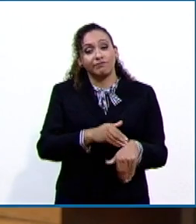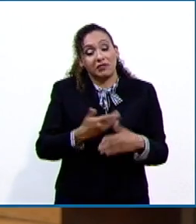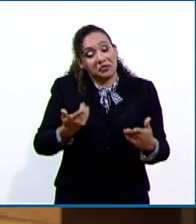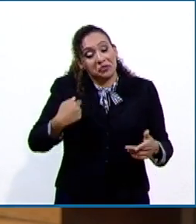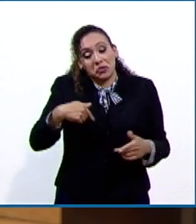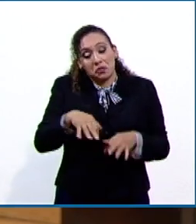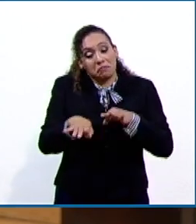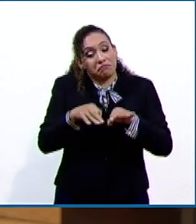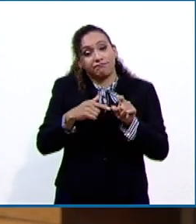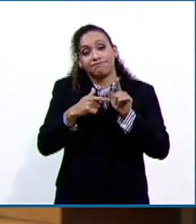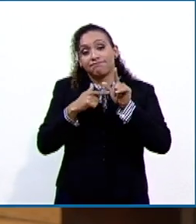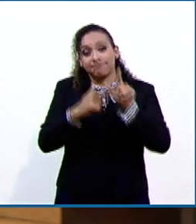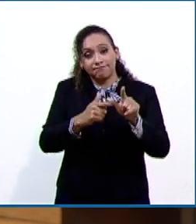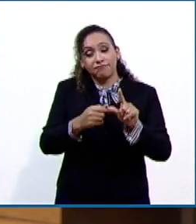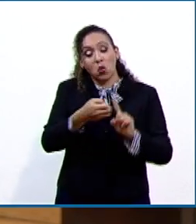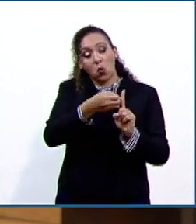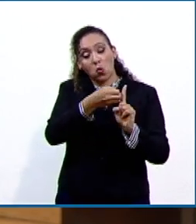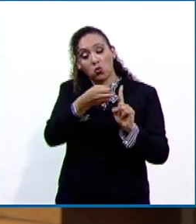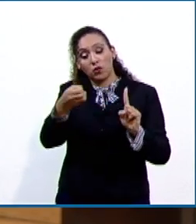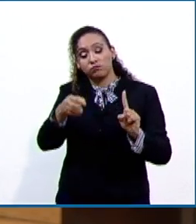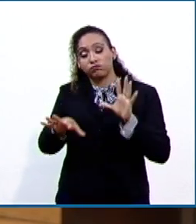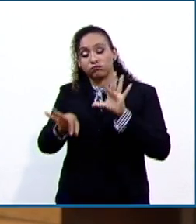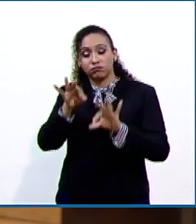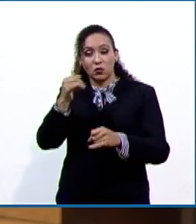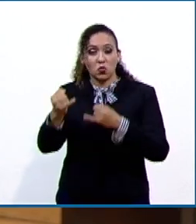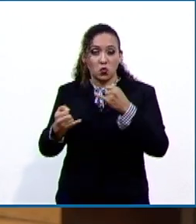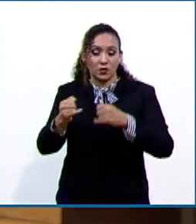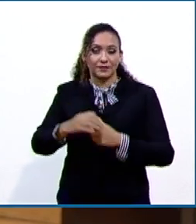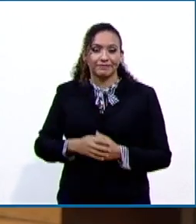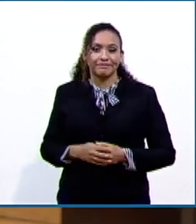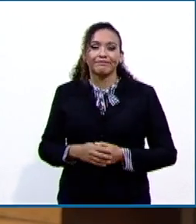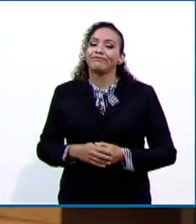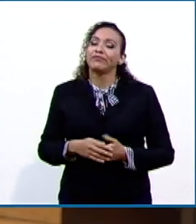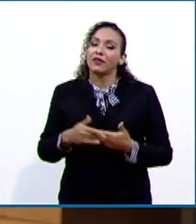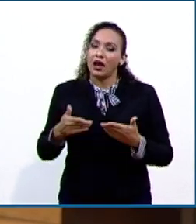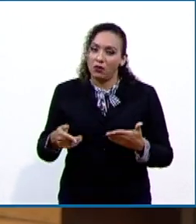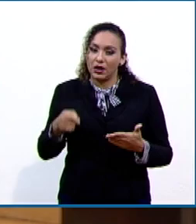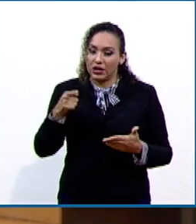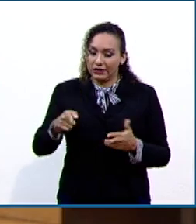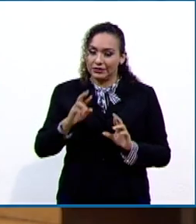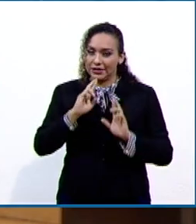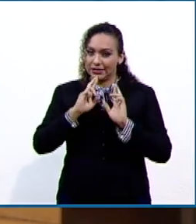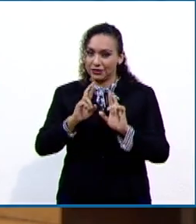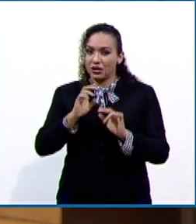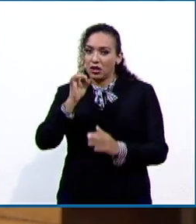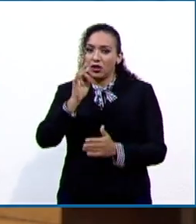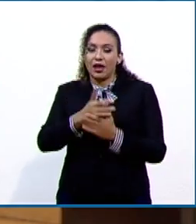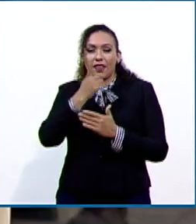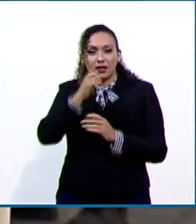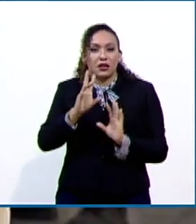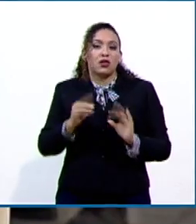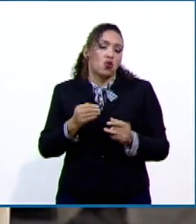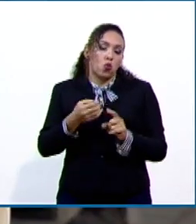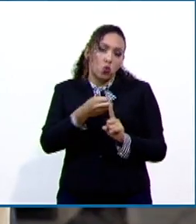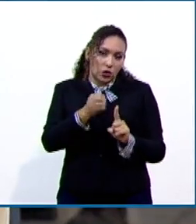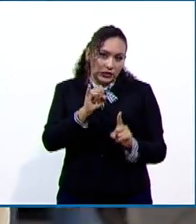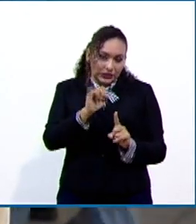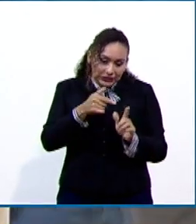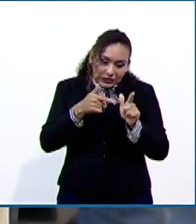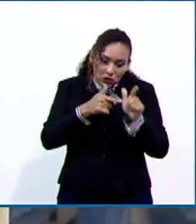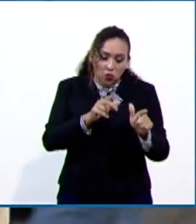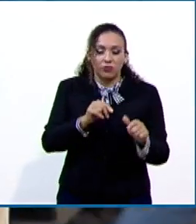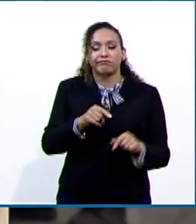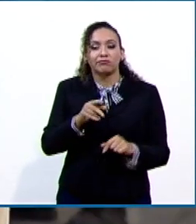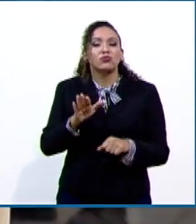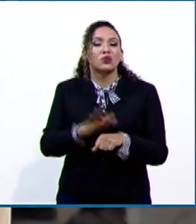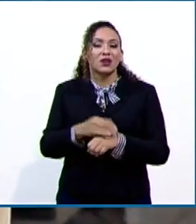Mata Pizaña aclaró que con esta resolución no se confirma ni se revoca alguna suspensión de amparo, aunque señaló que los